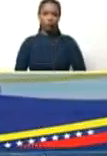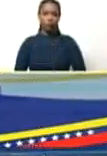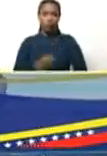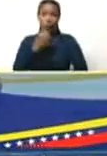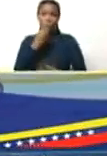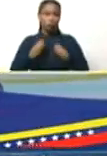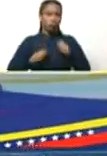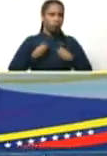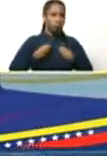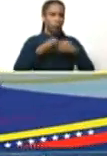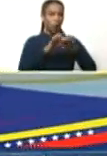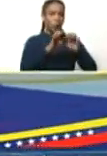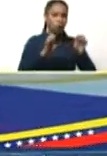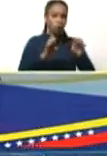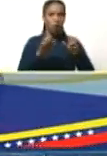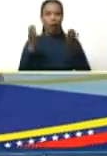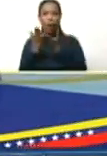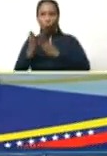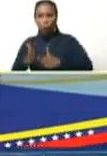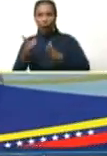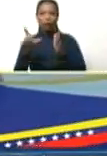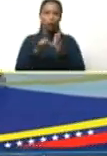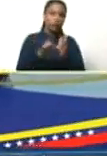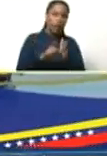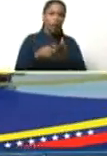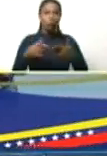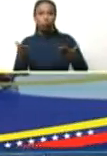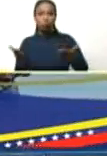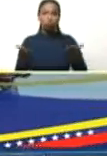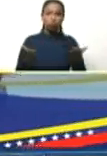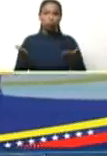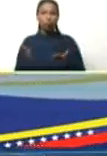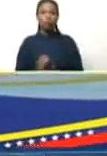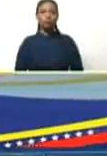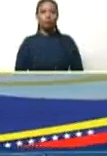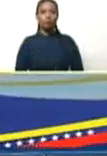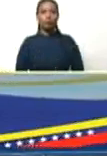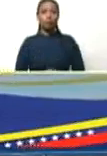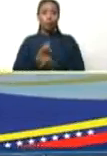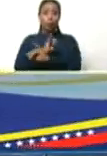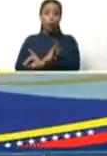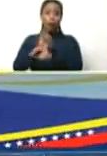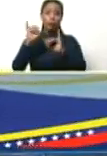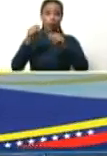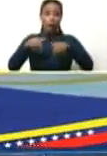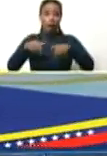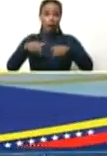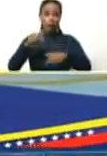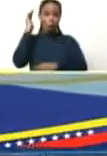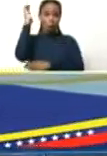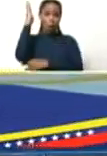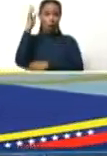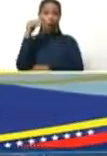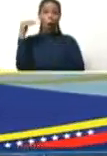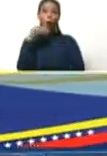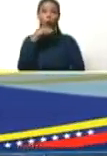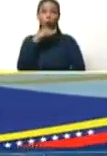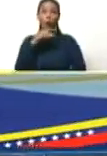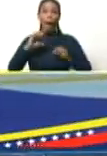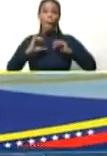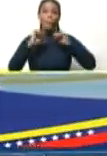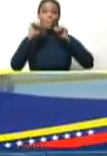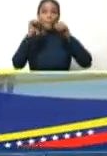preocupándose por la educación, la escuela, el liceo, ¿ah? Al finalizar de esta jornada, en octubre, cuando empiecen